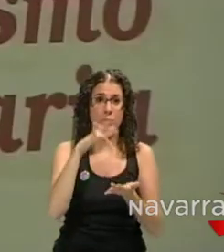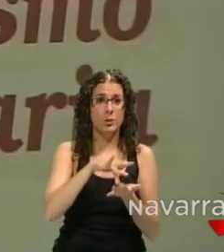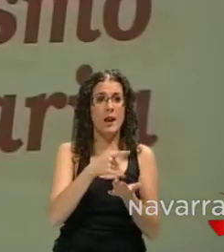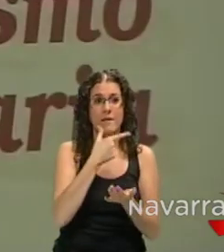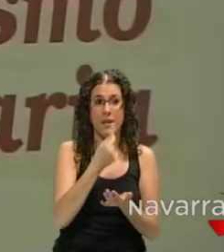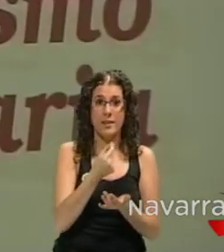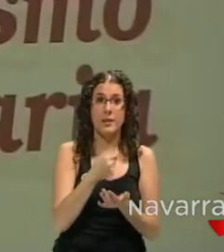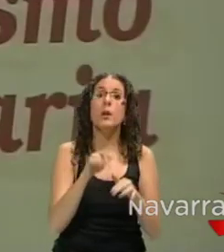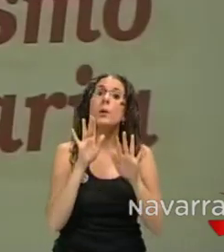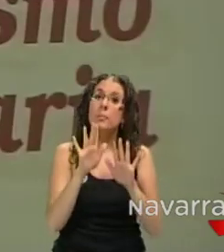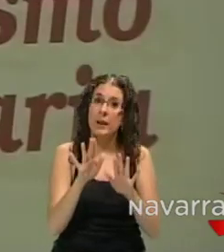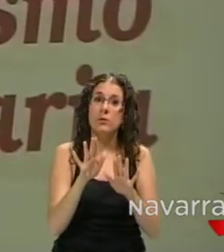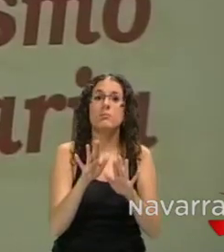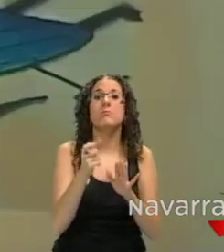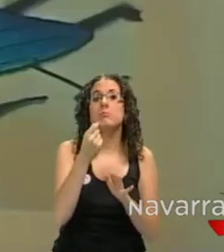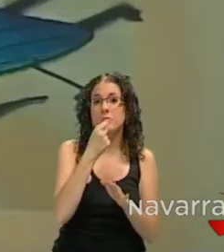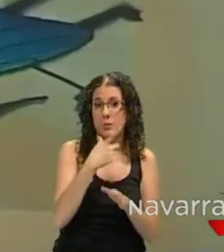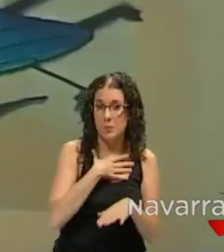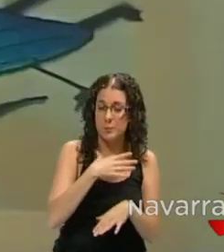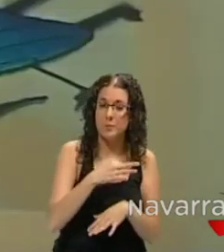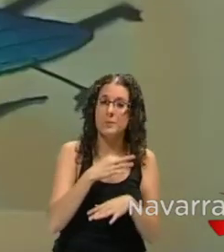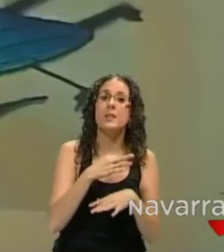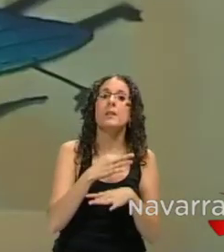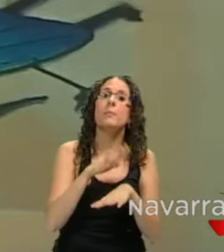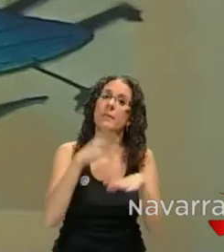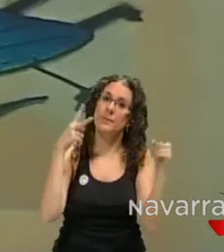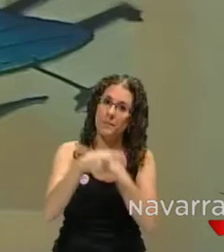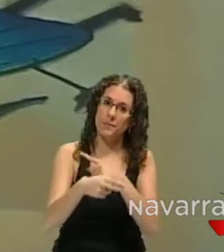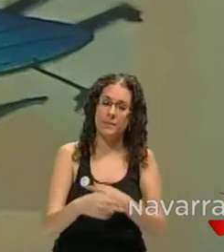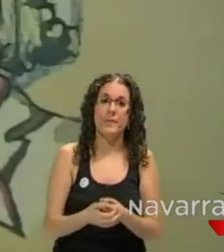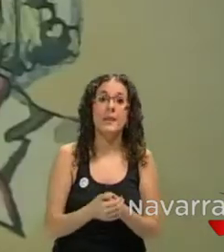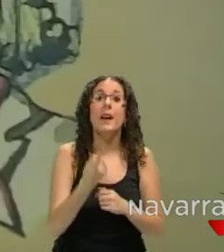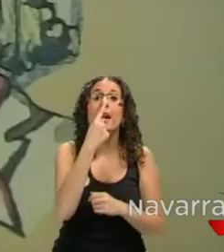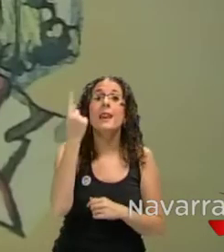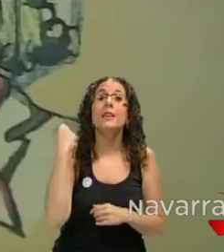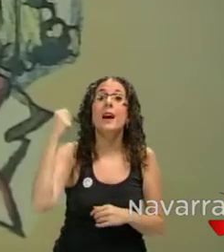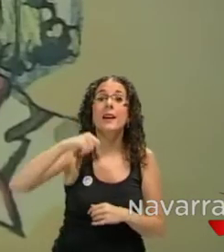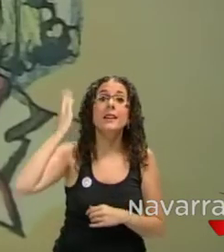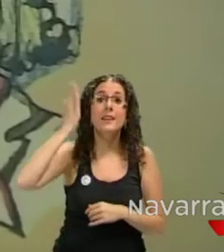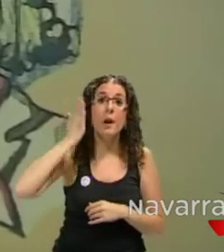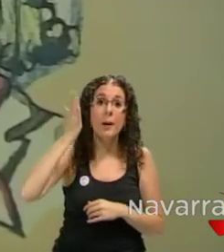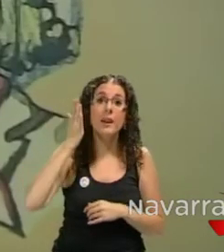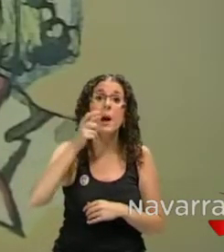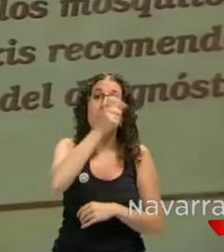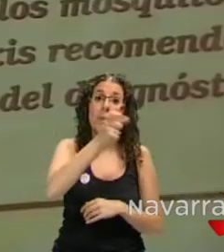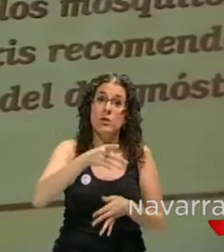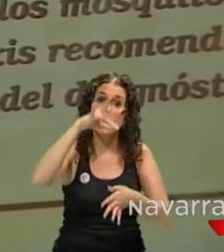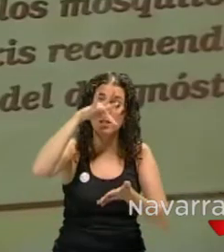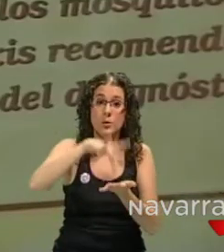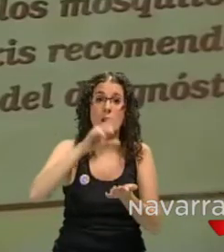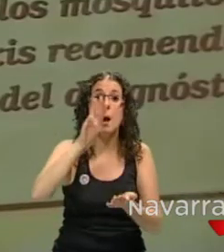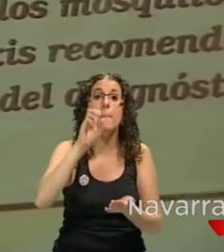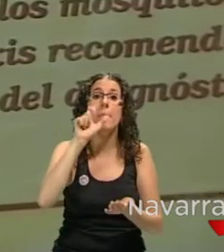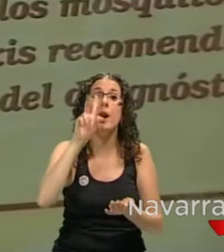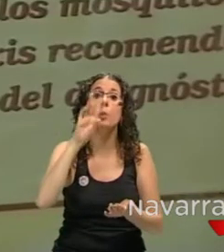quimioprofilaxis recomendada. De hecho, el pasado año se registraron en Navarra 20 casos de paludismo, la cifra más alta en el